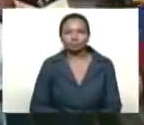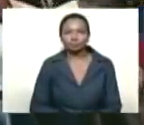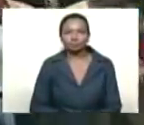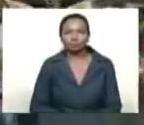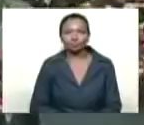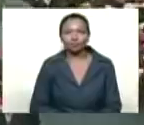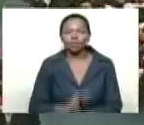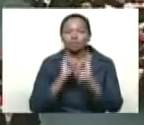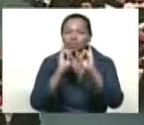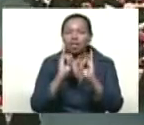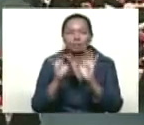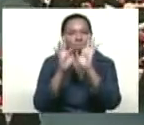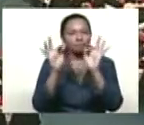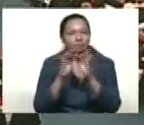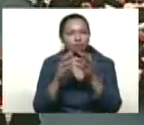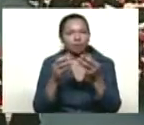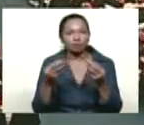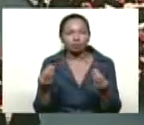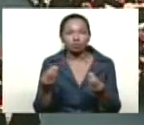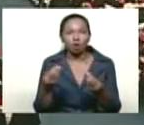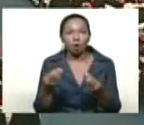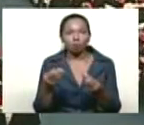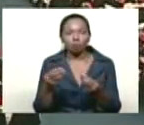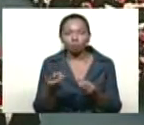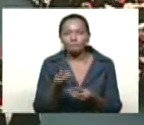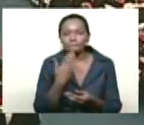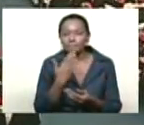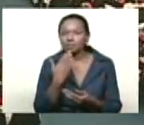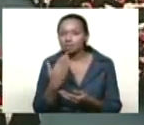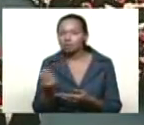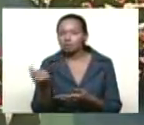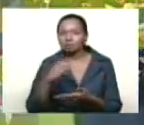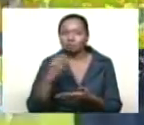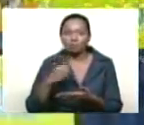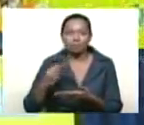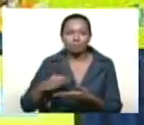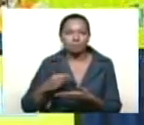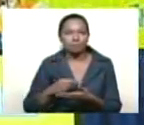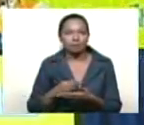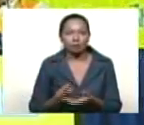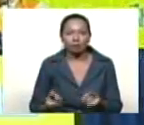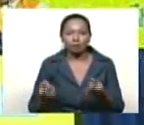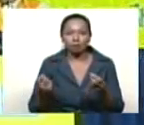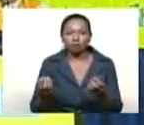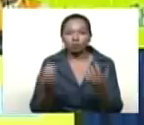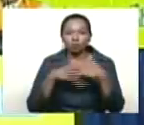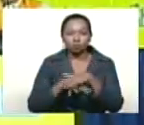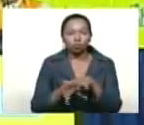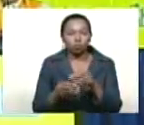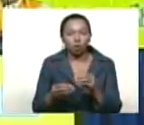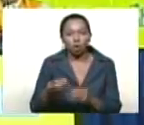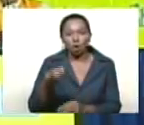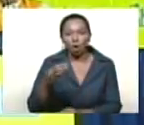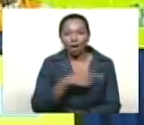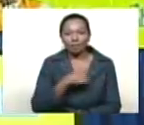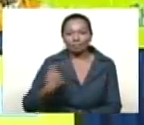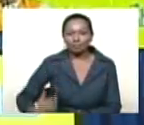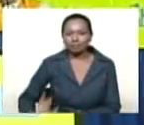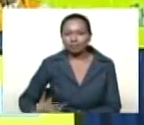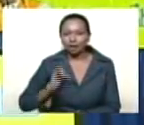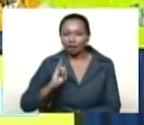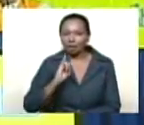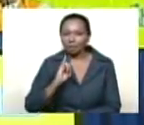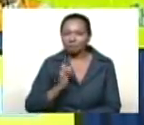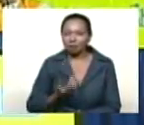Igual me están solicitando aquí algunos recursos para con el convenio con la República Popular China,